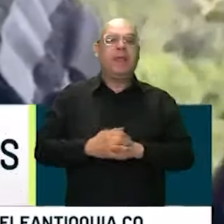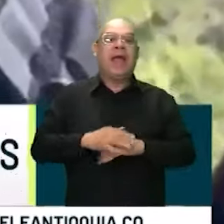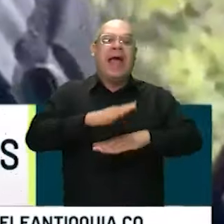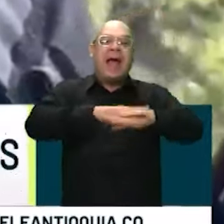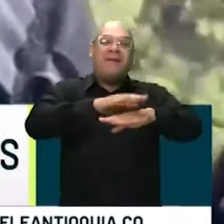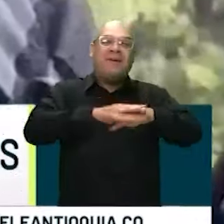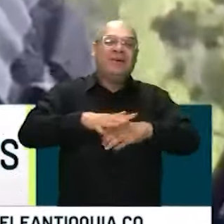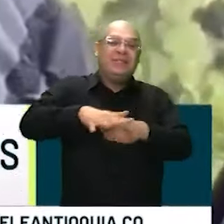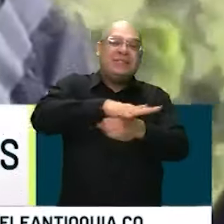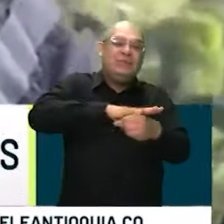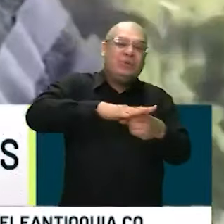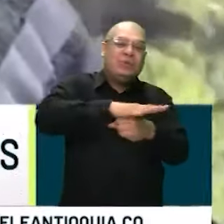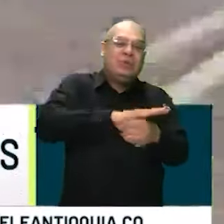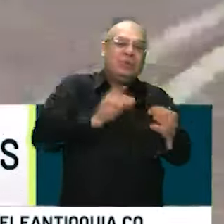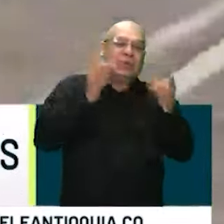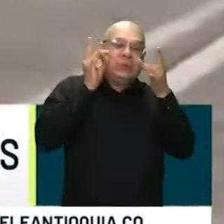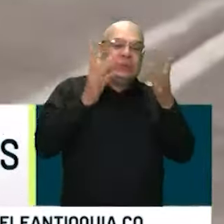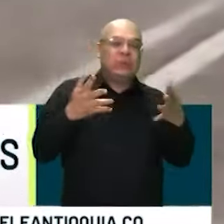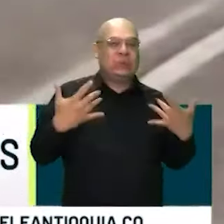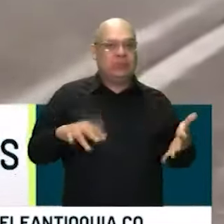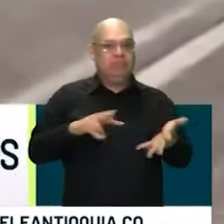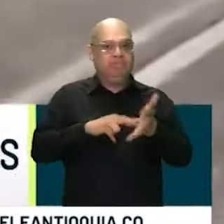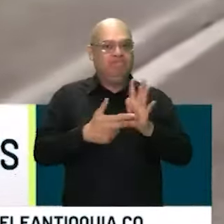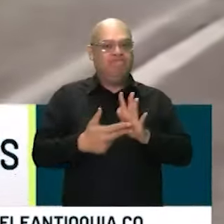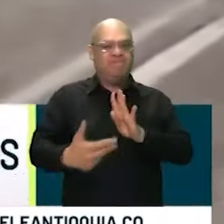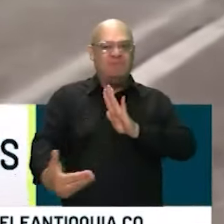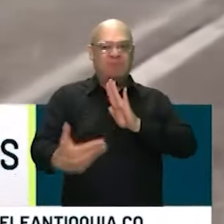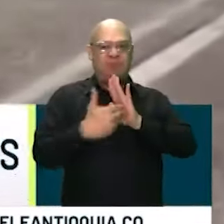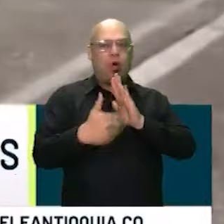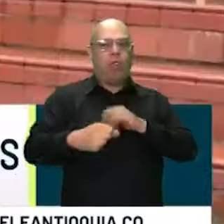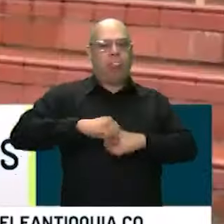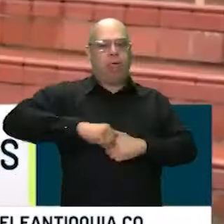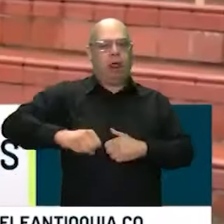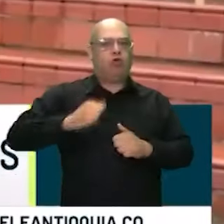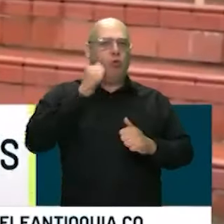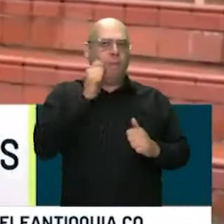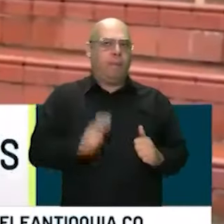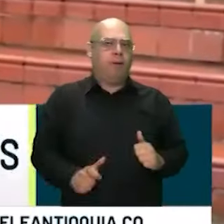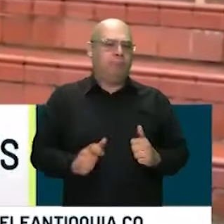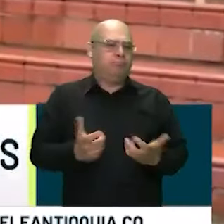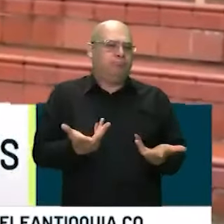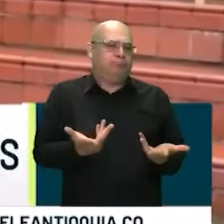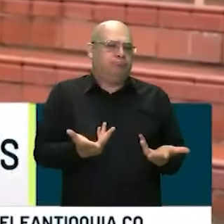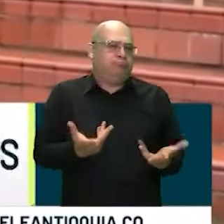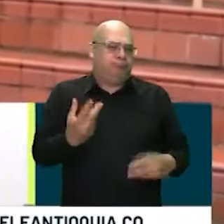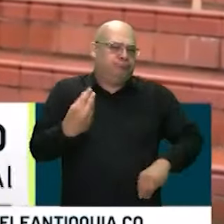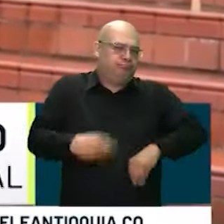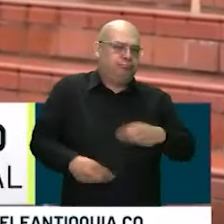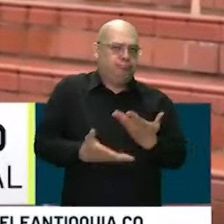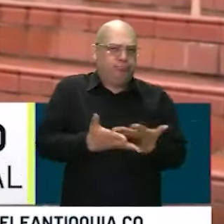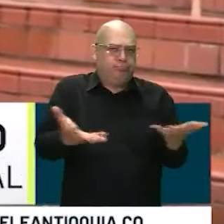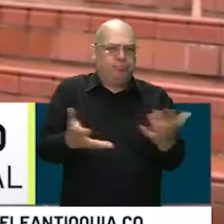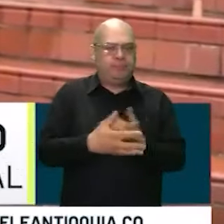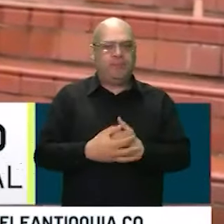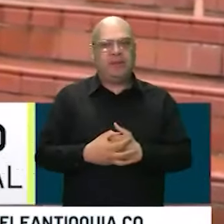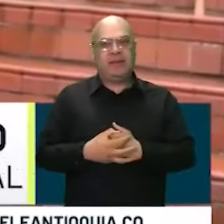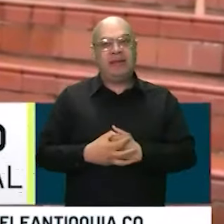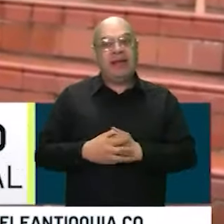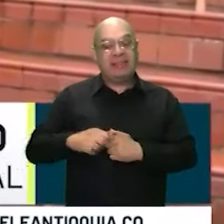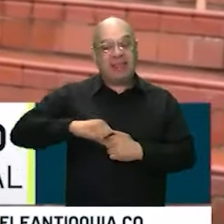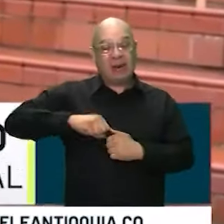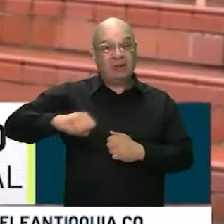suceso constituye una clara violación al derecho internacional humanitario. Es una flagrante violación al derecho internacional